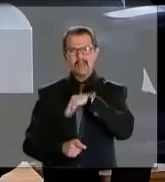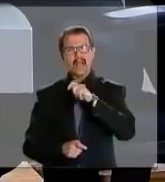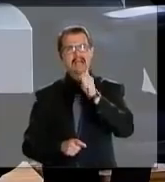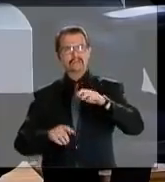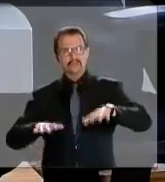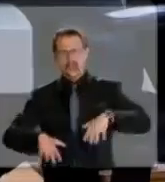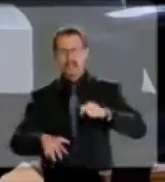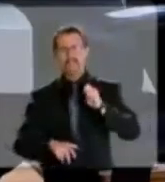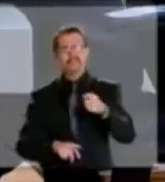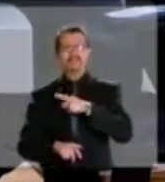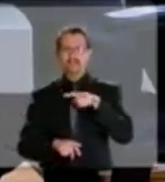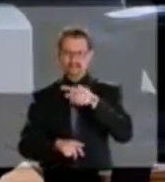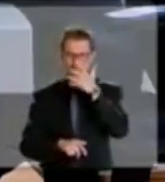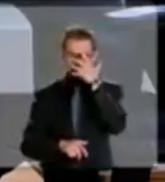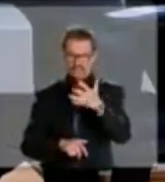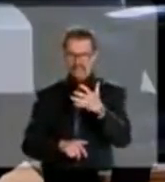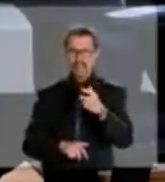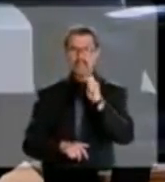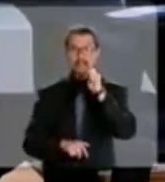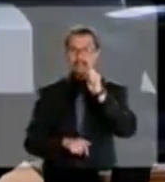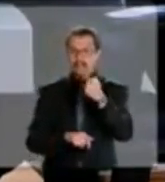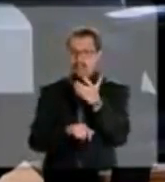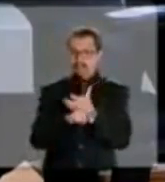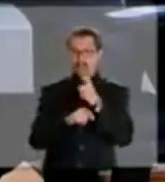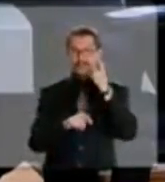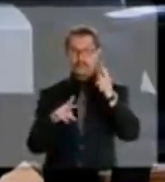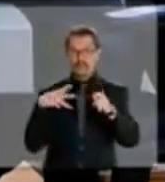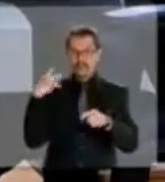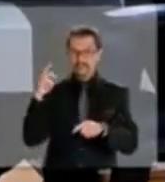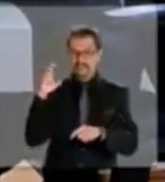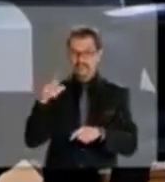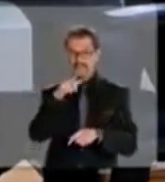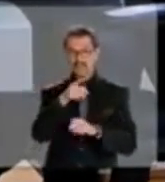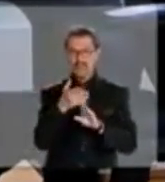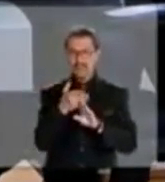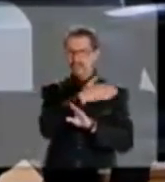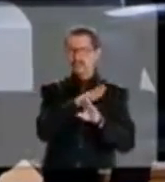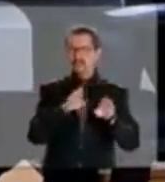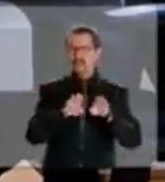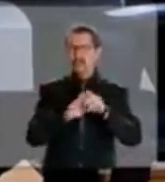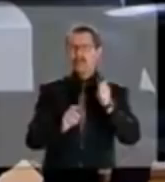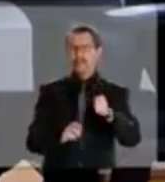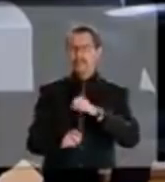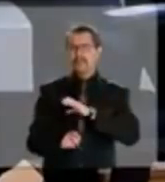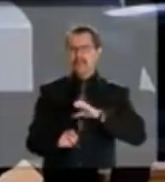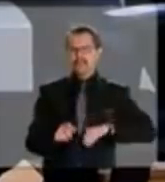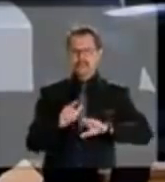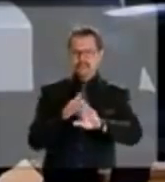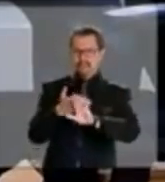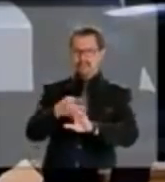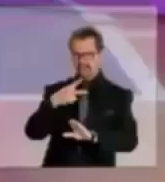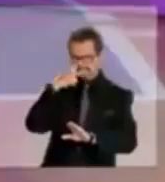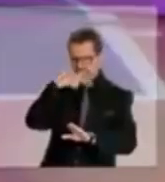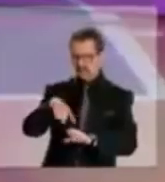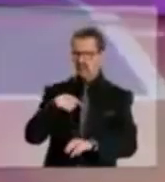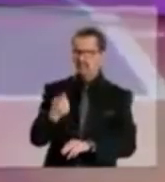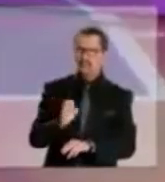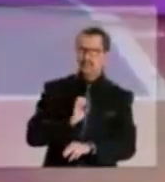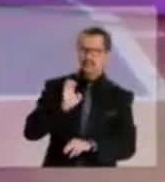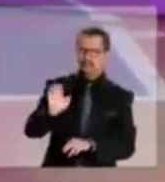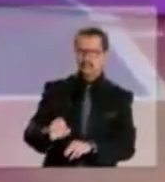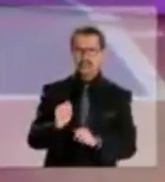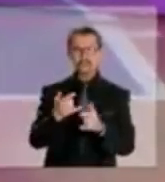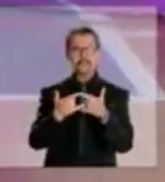cuando en el escenario había aparecido un candidato abiertamente anti mexicano probablemente por primera vez en la historia de eeuu de nuevo